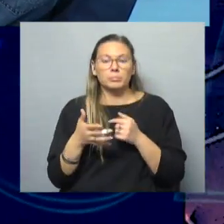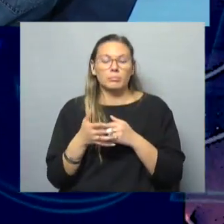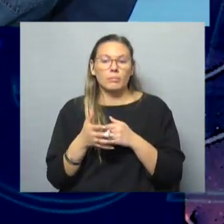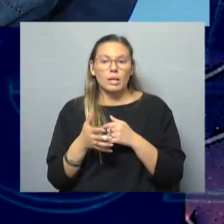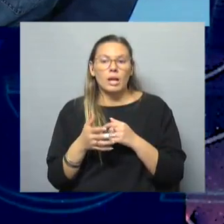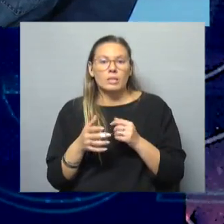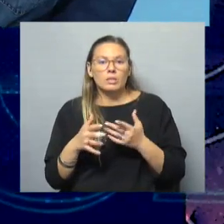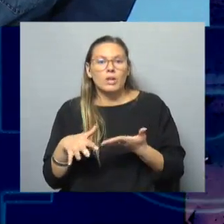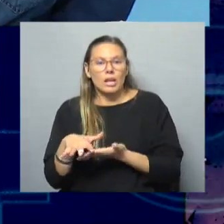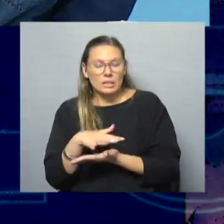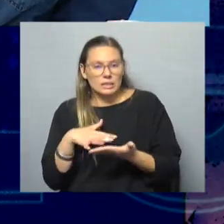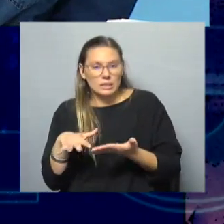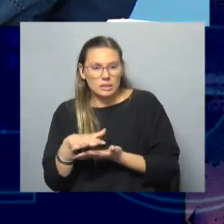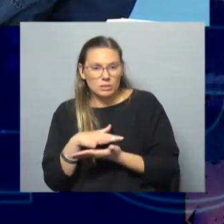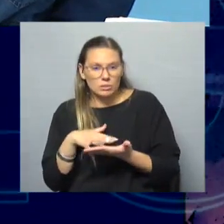la tensión y